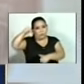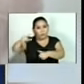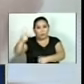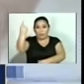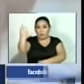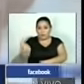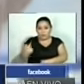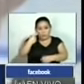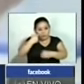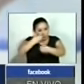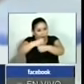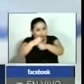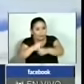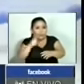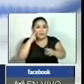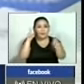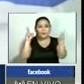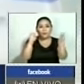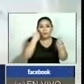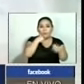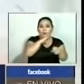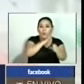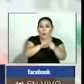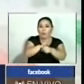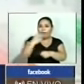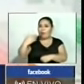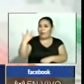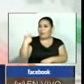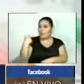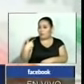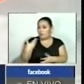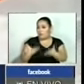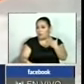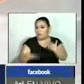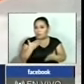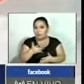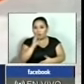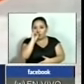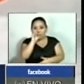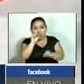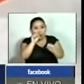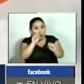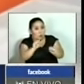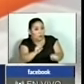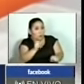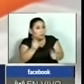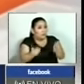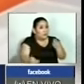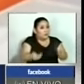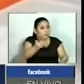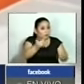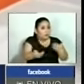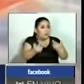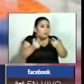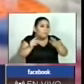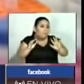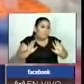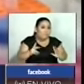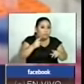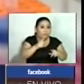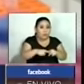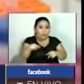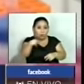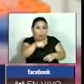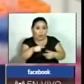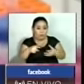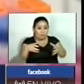equipo gestor de la crisis sanitaria, quien recientemente señaló que en el mejor de los casos esa podría ser una posibilidad. Sin embargo, buena parte